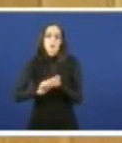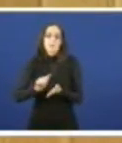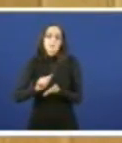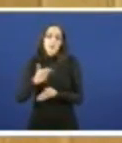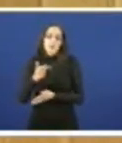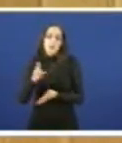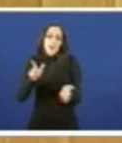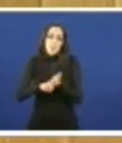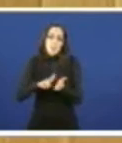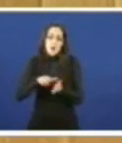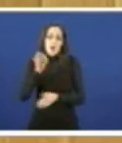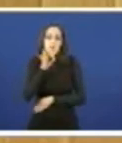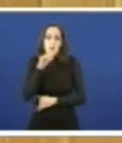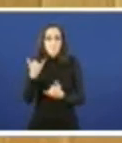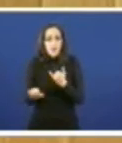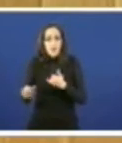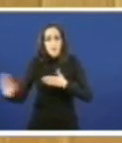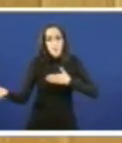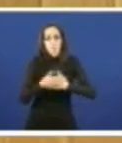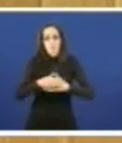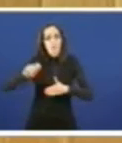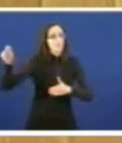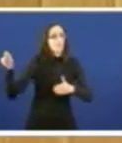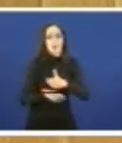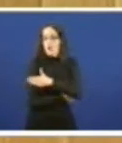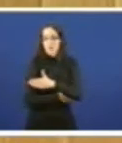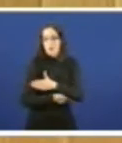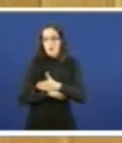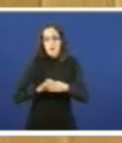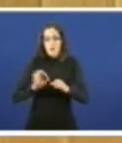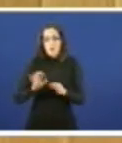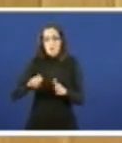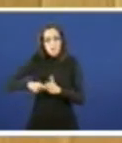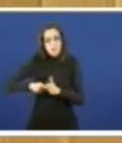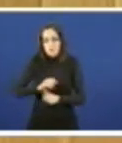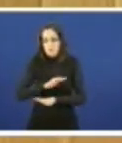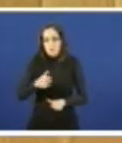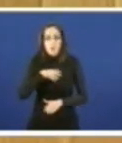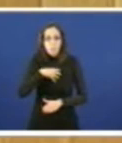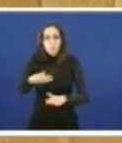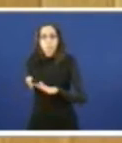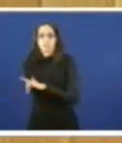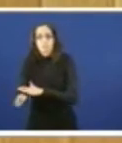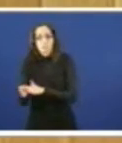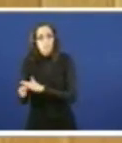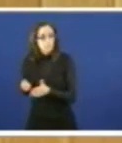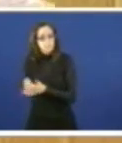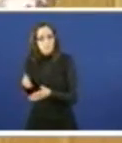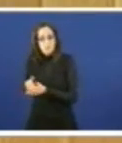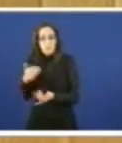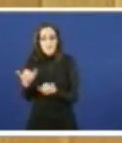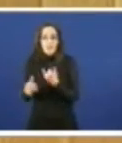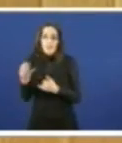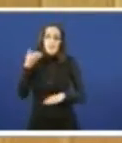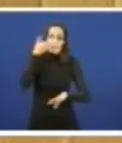atopamos a entrada pechada con un candado, non se pudo acceder, tivemos que acceder a través do Museo do Pobo Galego, e ali